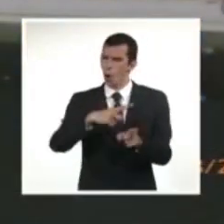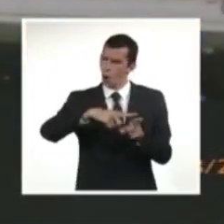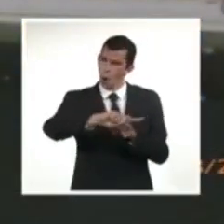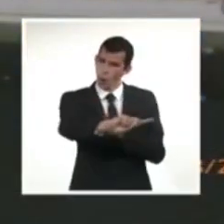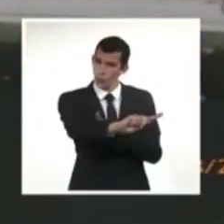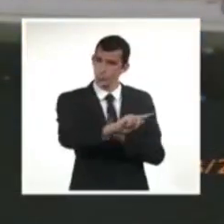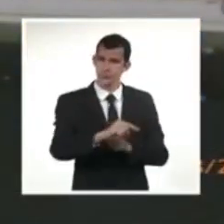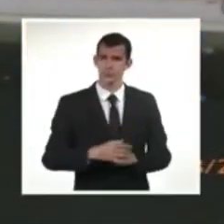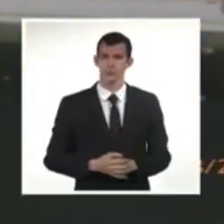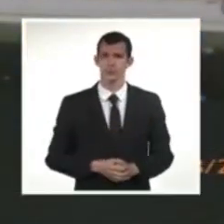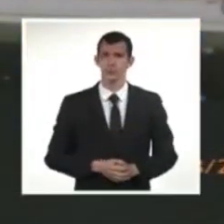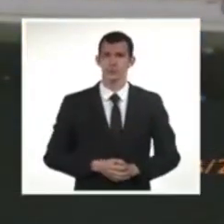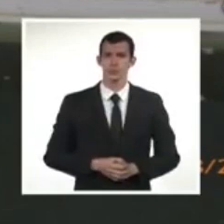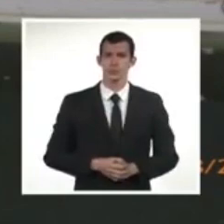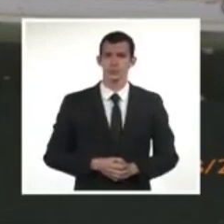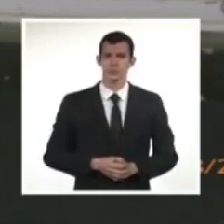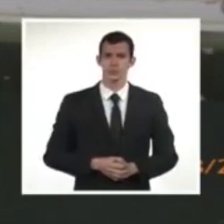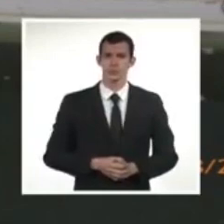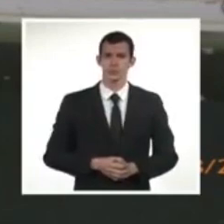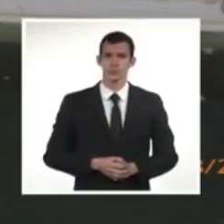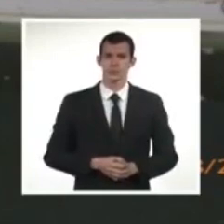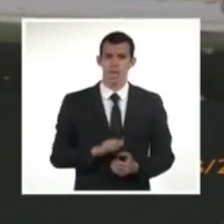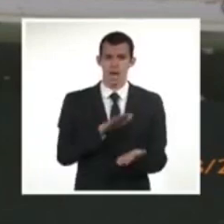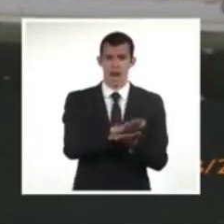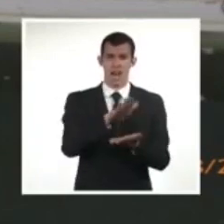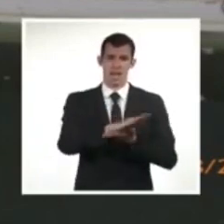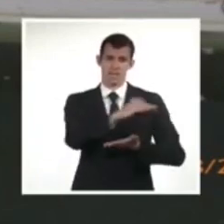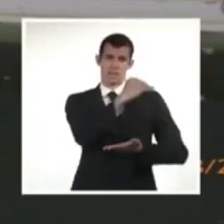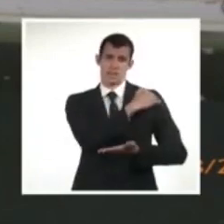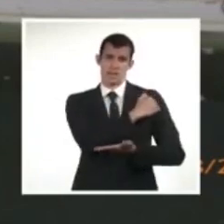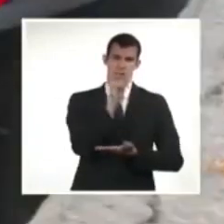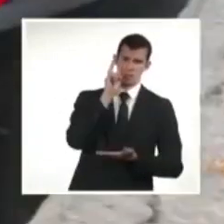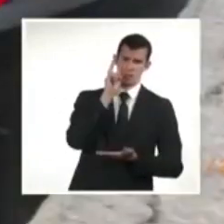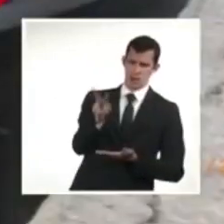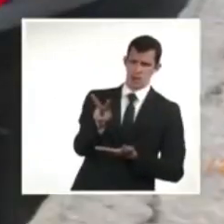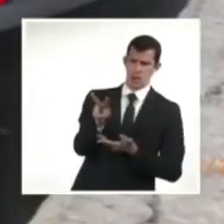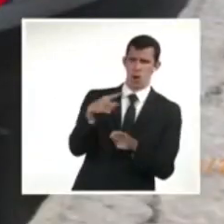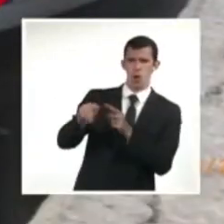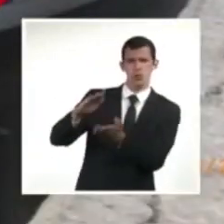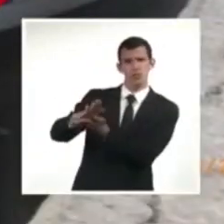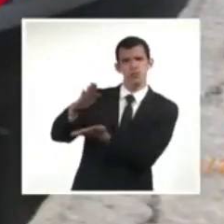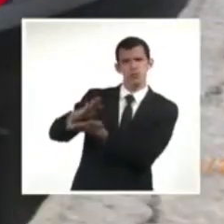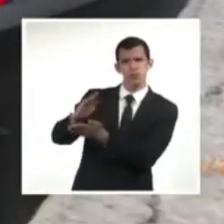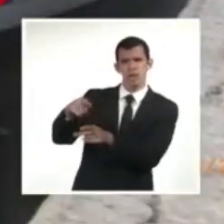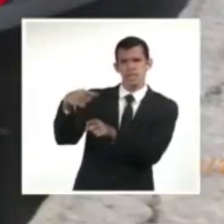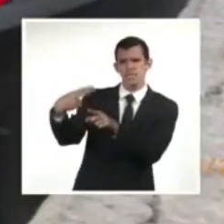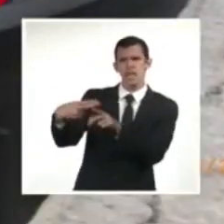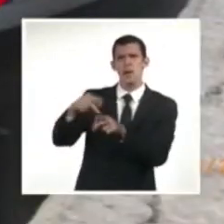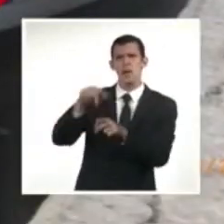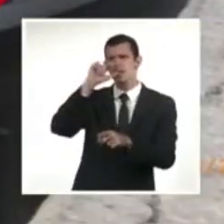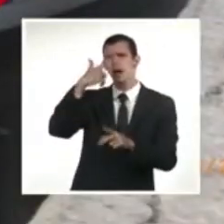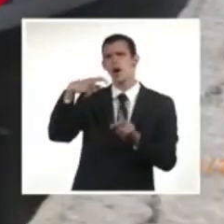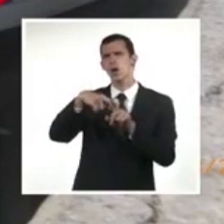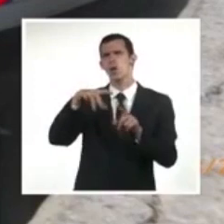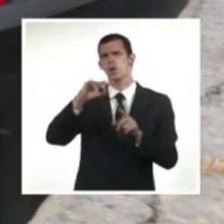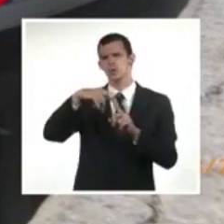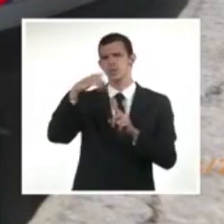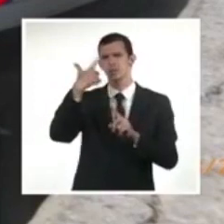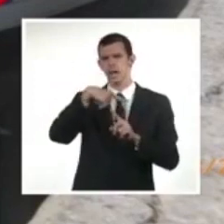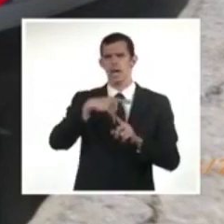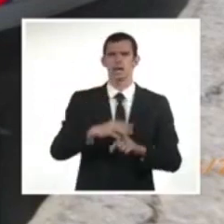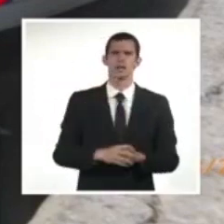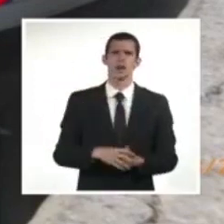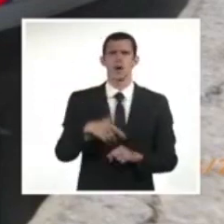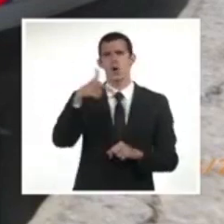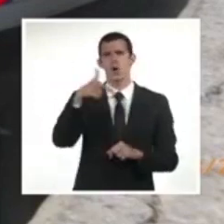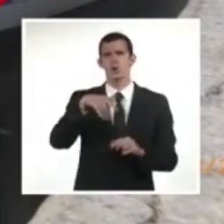tráfico de personas grupos que se han adueñado de este lucrativo mercado repito las autoridades